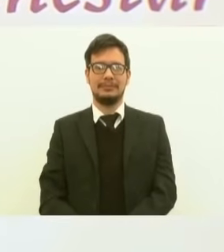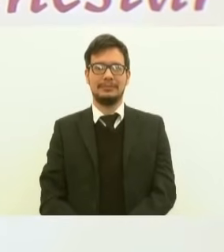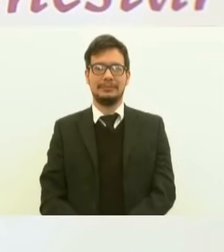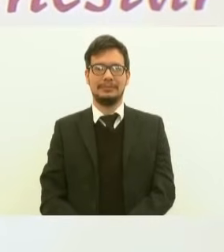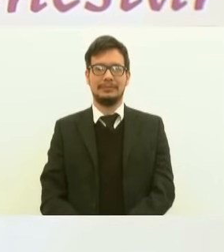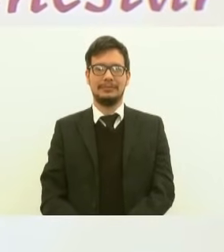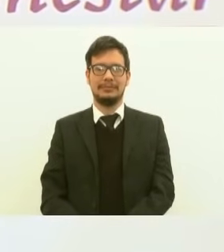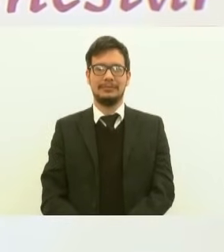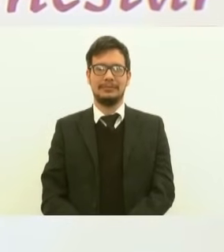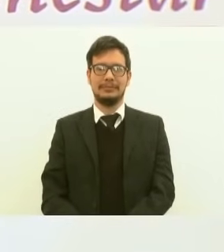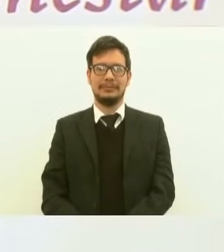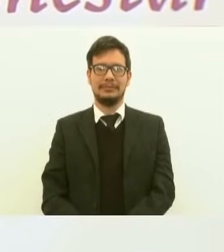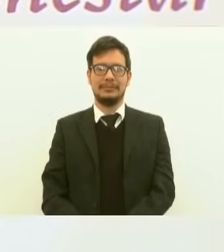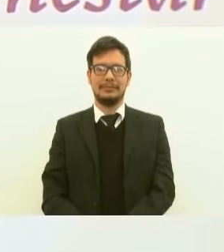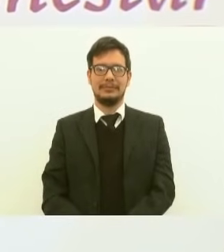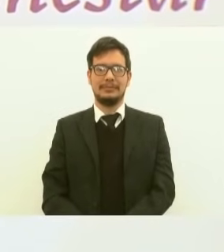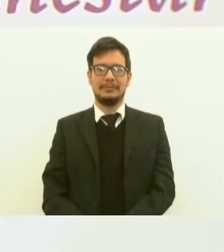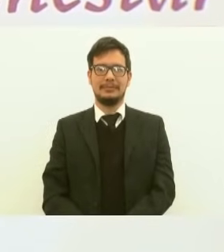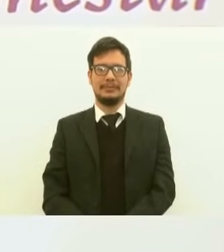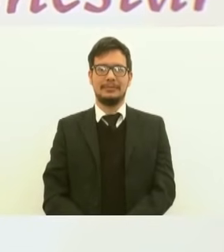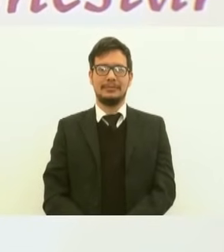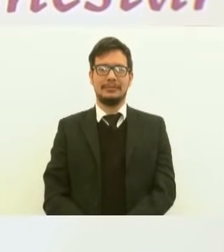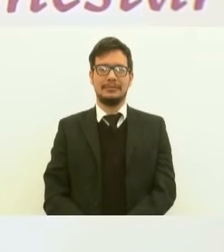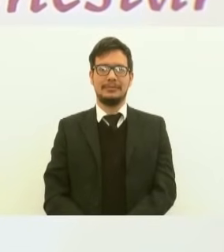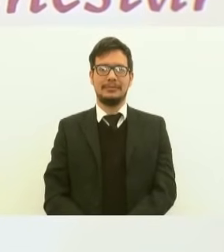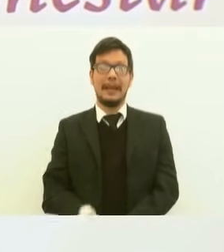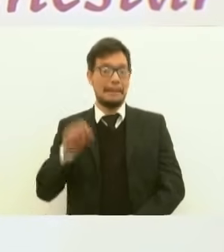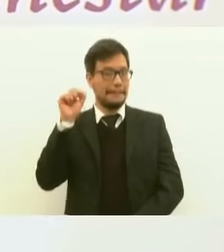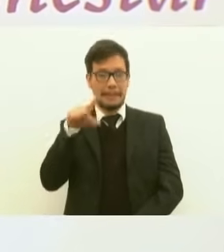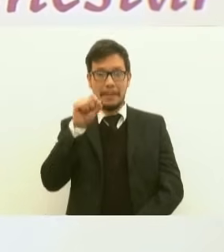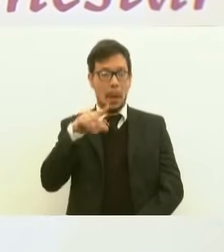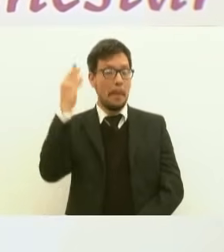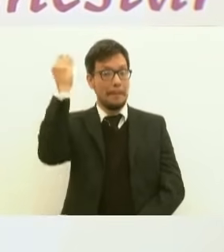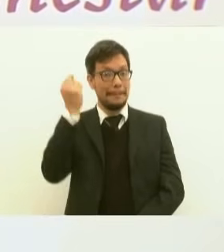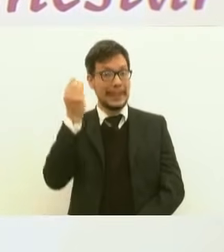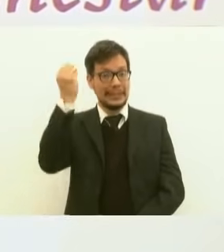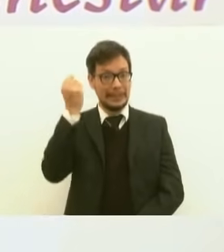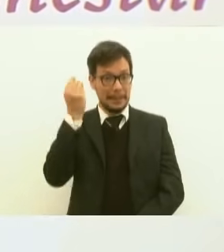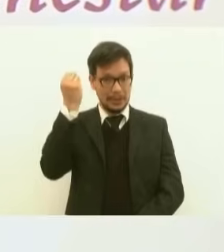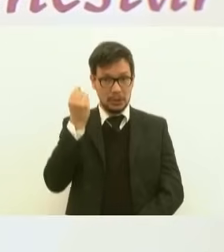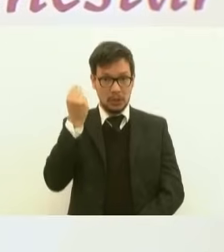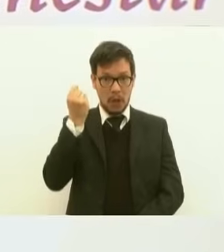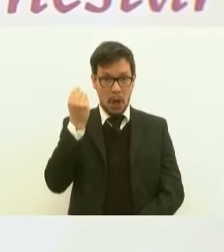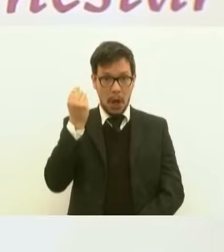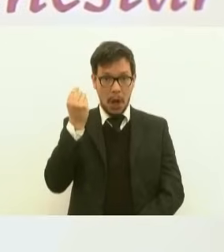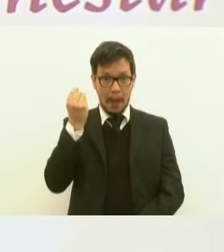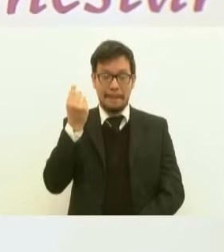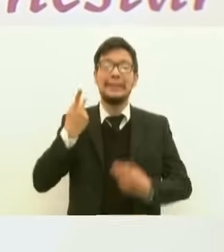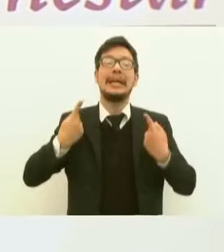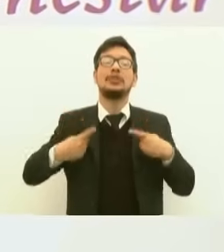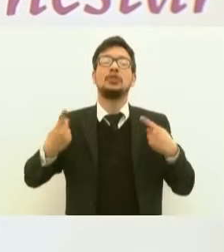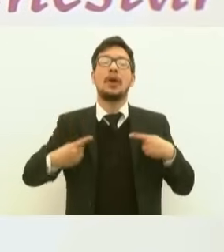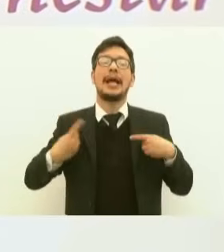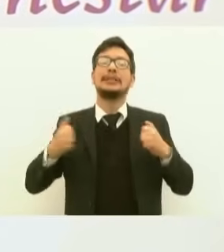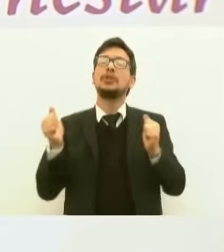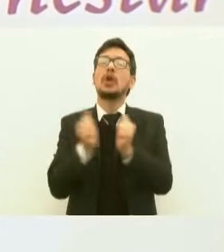Lo mismo la pensión para personas con